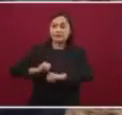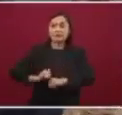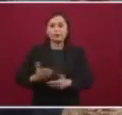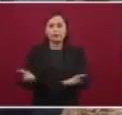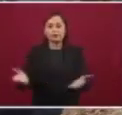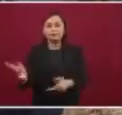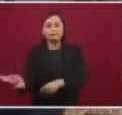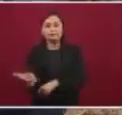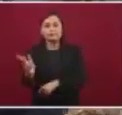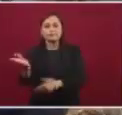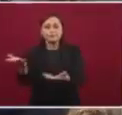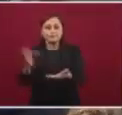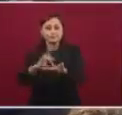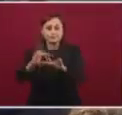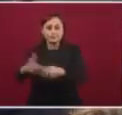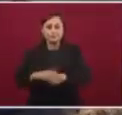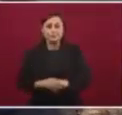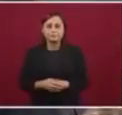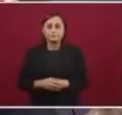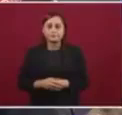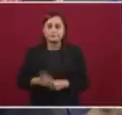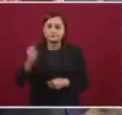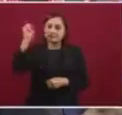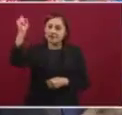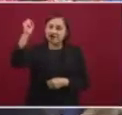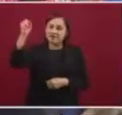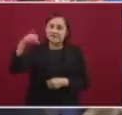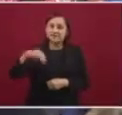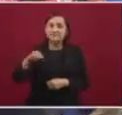pueblos. Arriba, Metlatono.